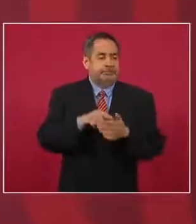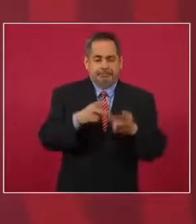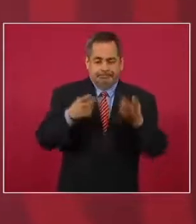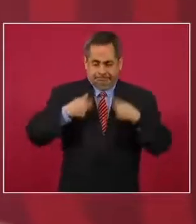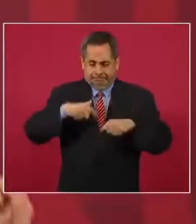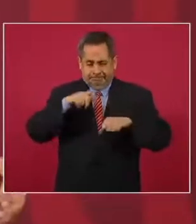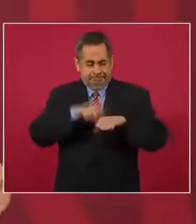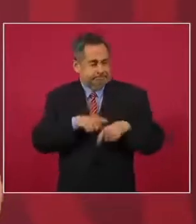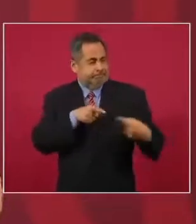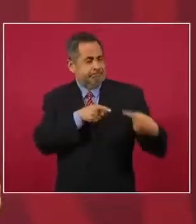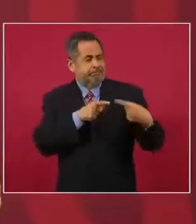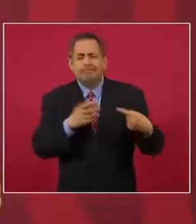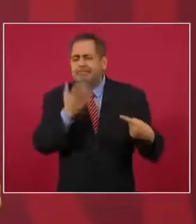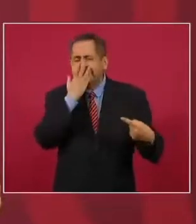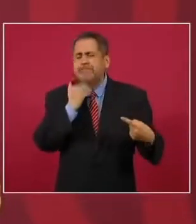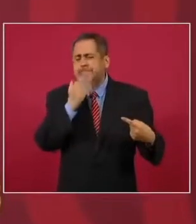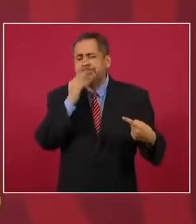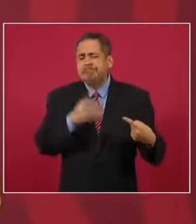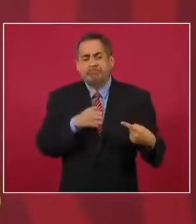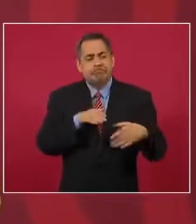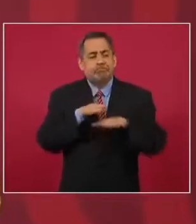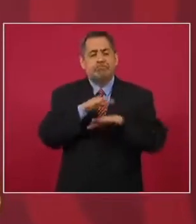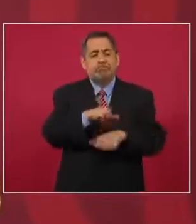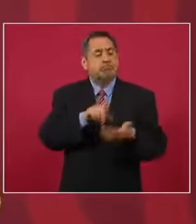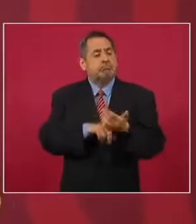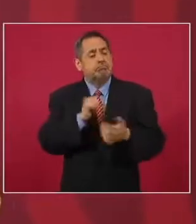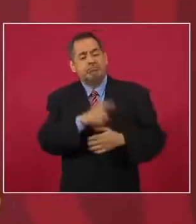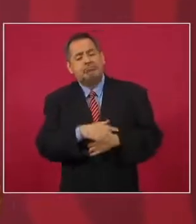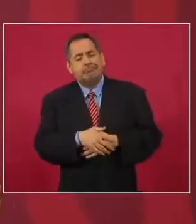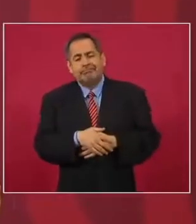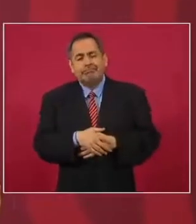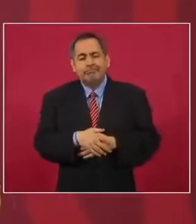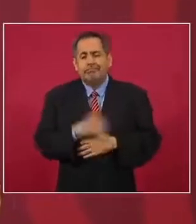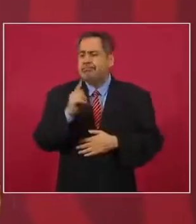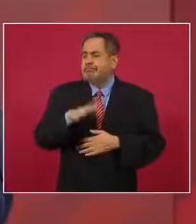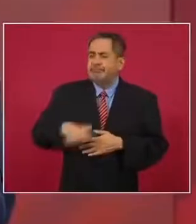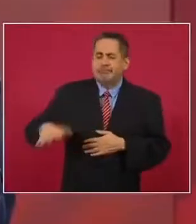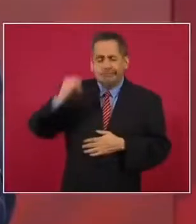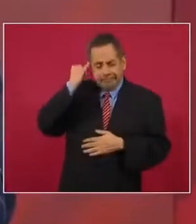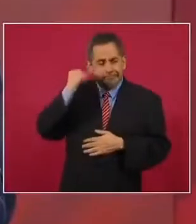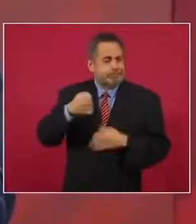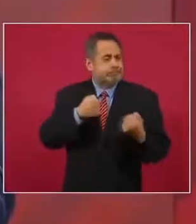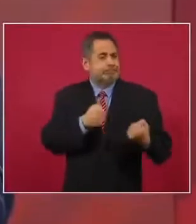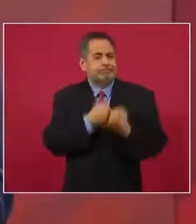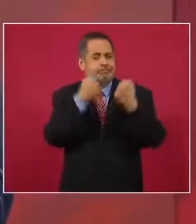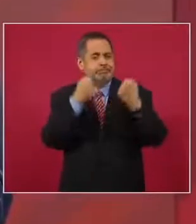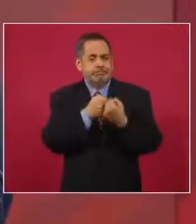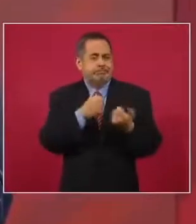o periodístico.